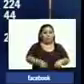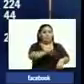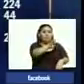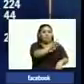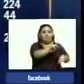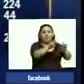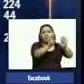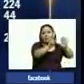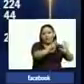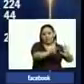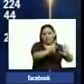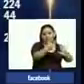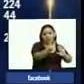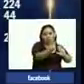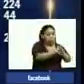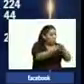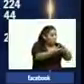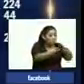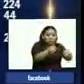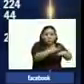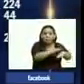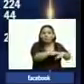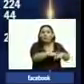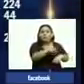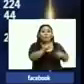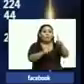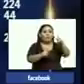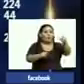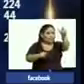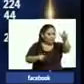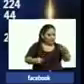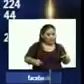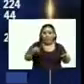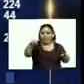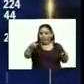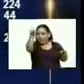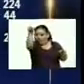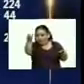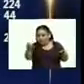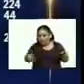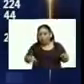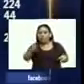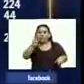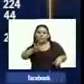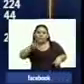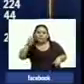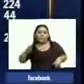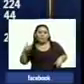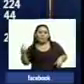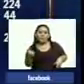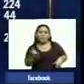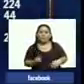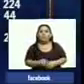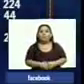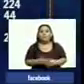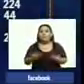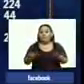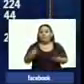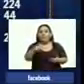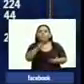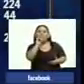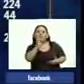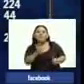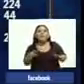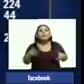personas fueron reportadas desaparecidas en el 2018, mientras que este año 44 personas desaparecidas. Estamos